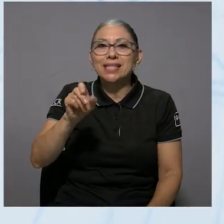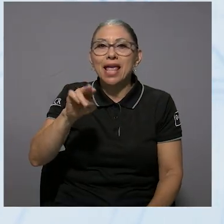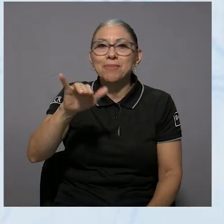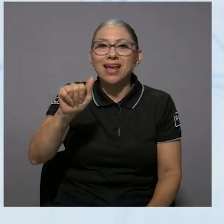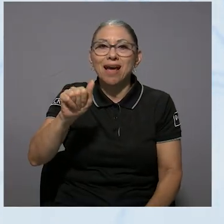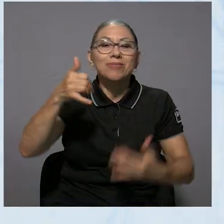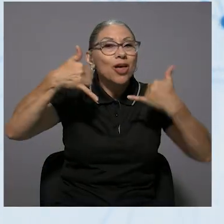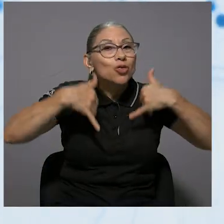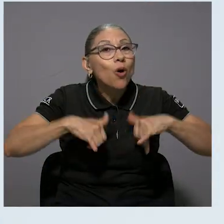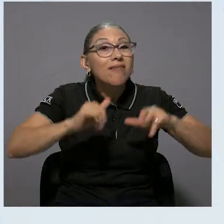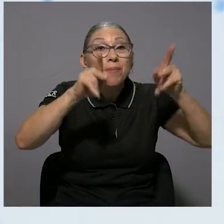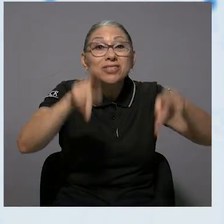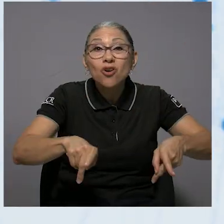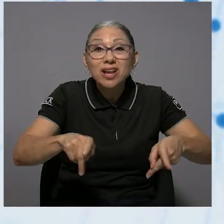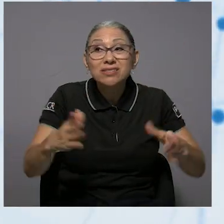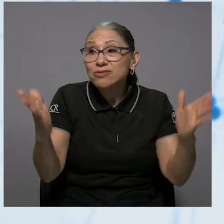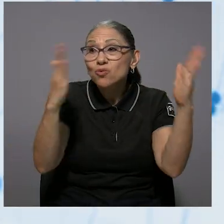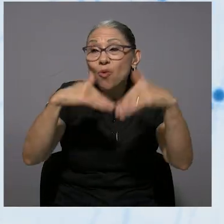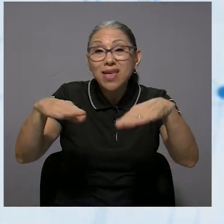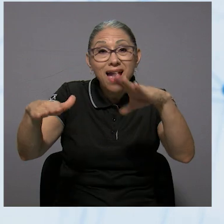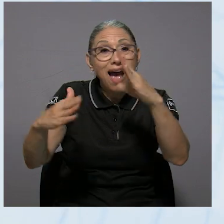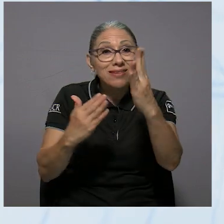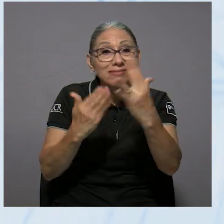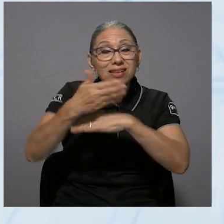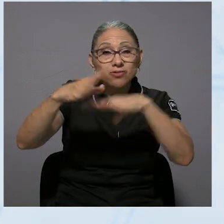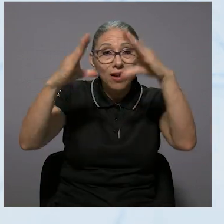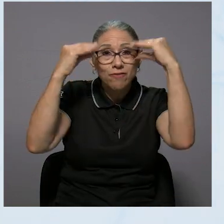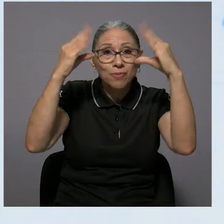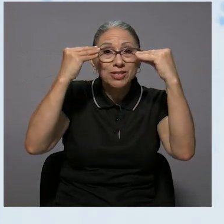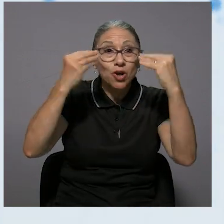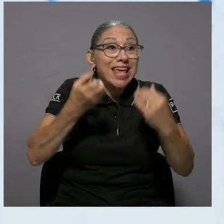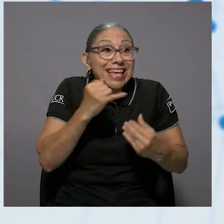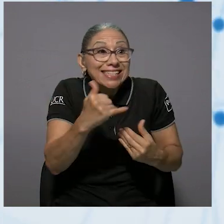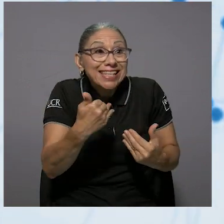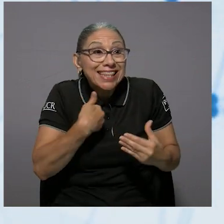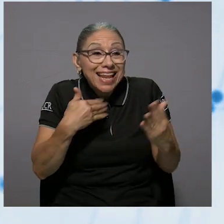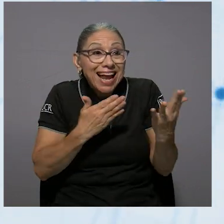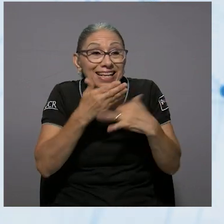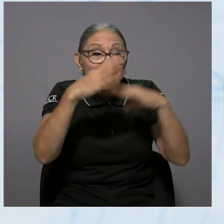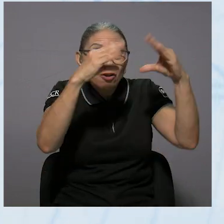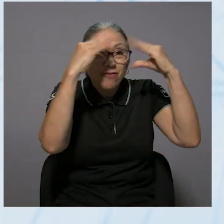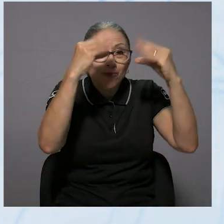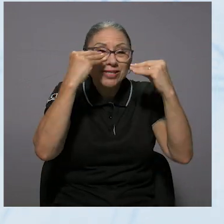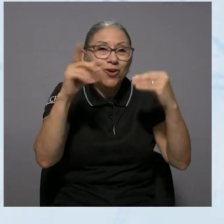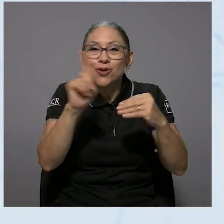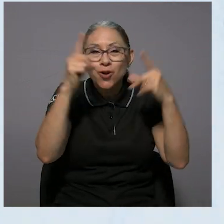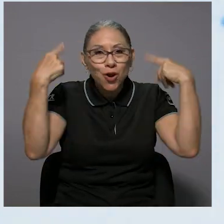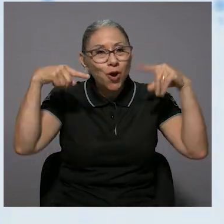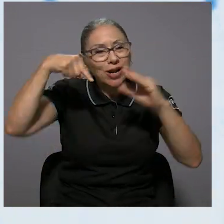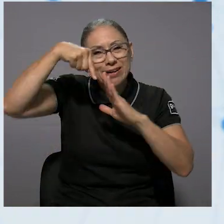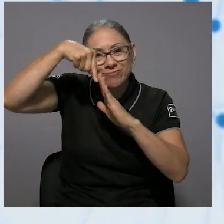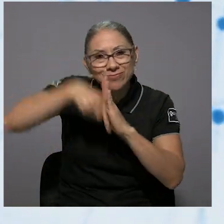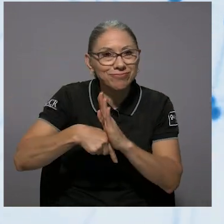suficiente acceso a la información y cuando lo tienen no logran llegar al nivel de profundidad que esa información requiere.